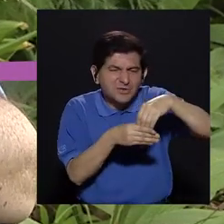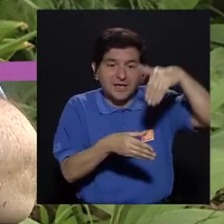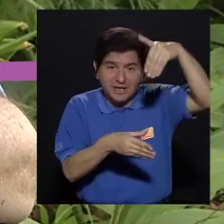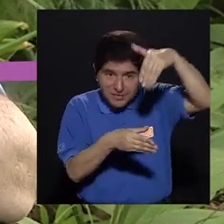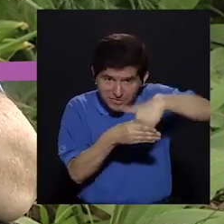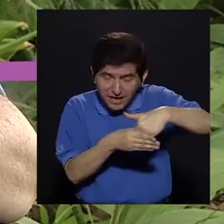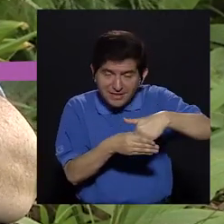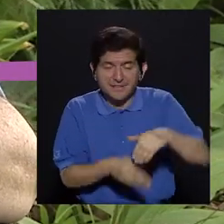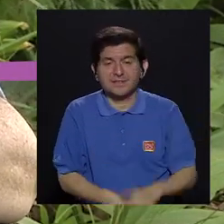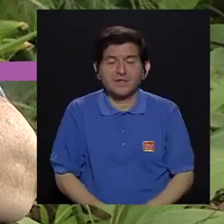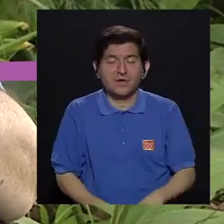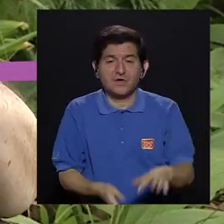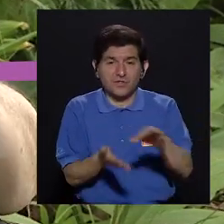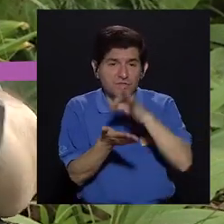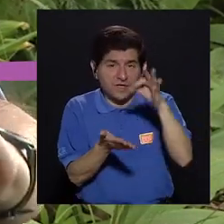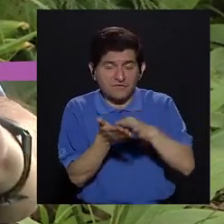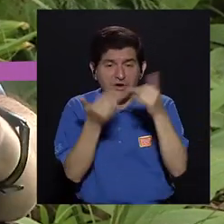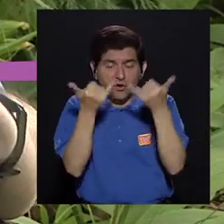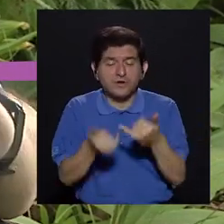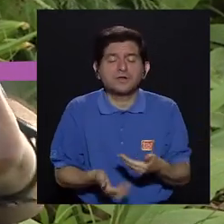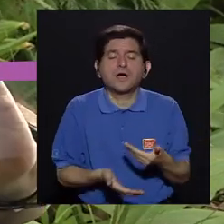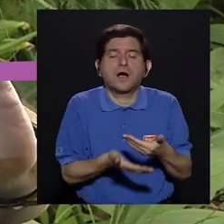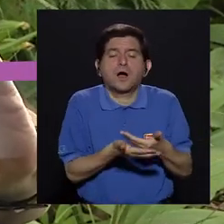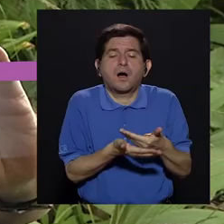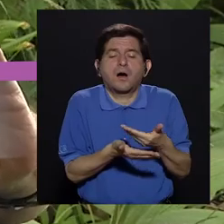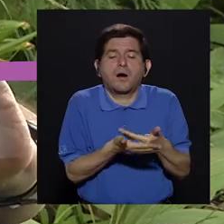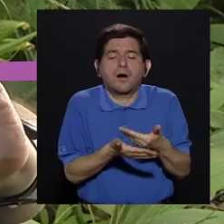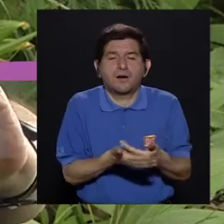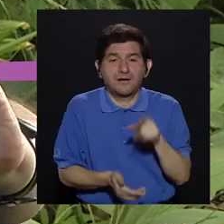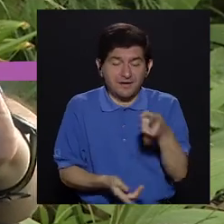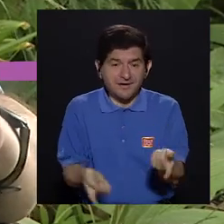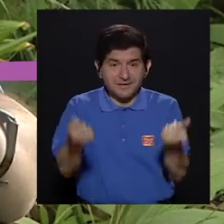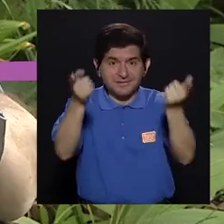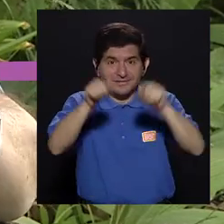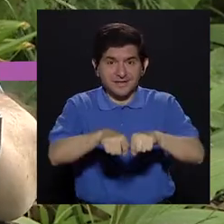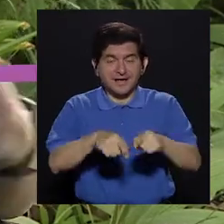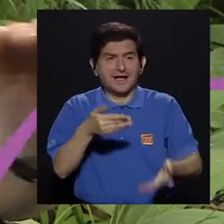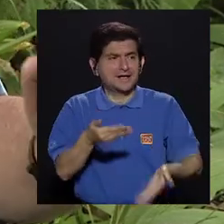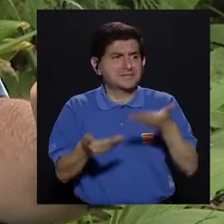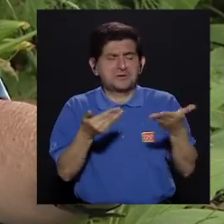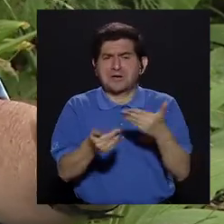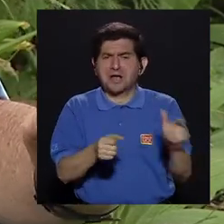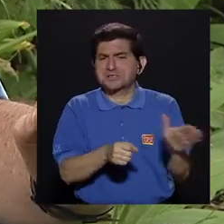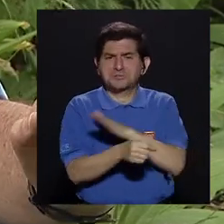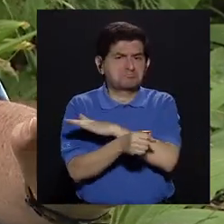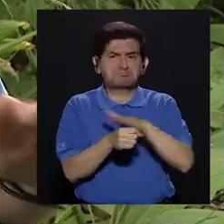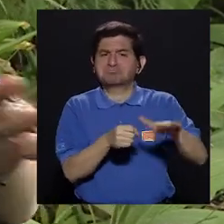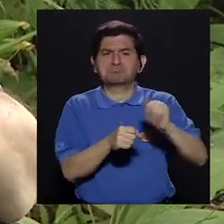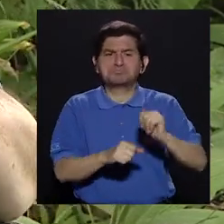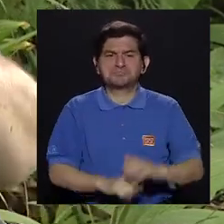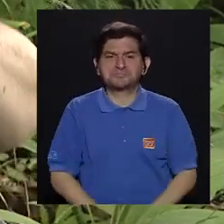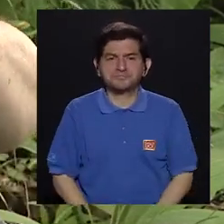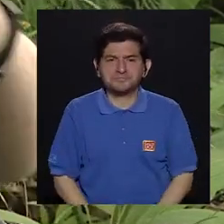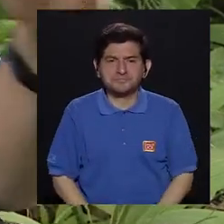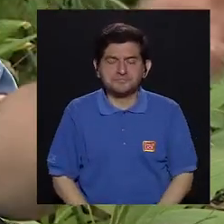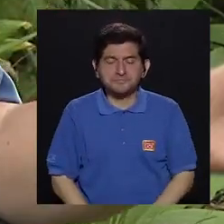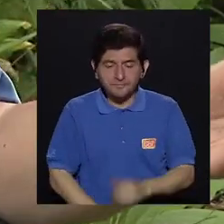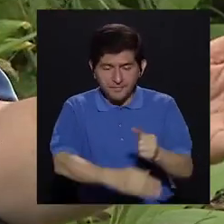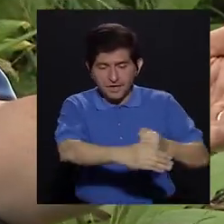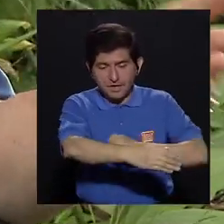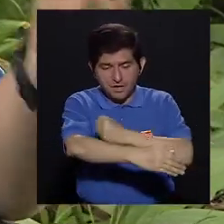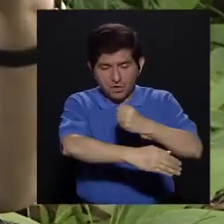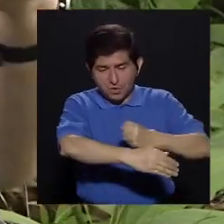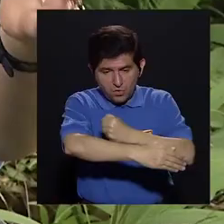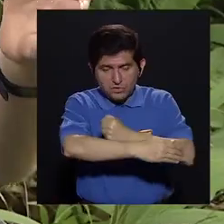dentro del frijol, correcto, ya con el remojo sería casi que suficiente. Entonces, podemos cocinar